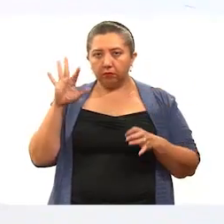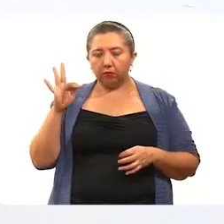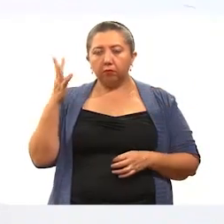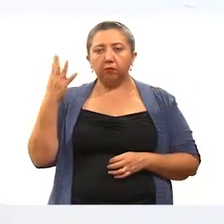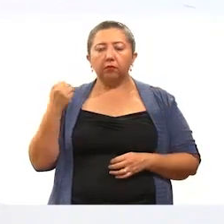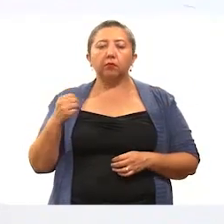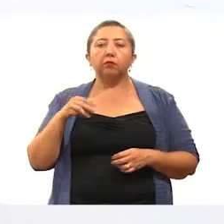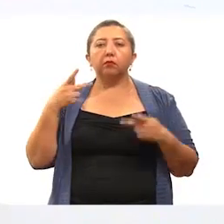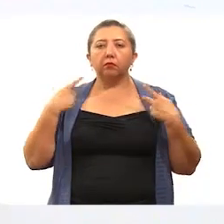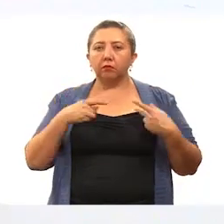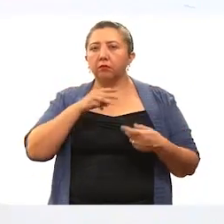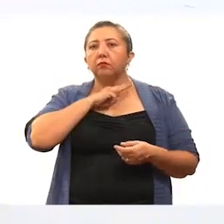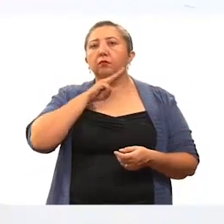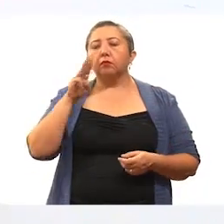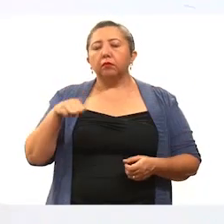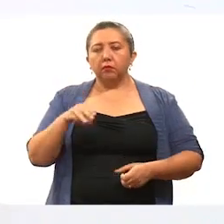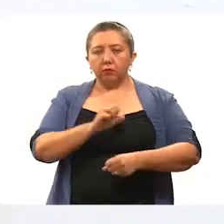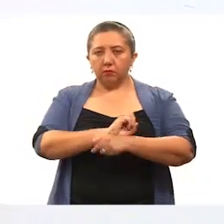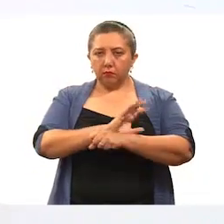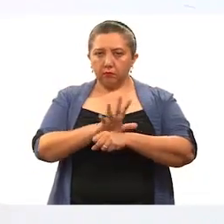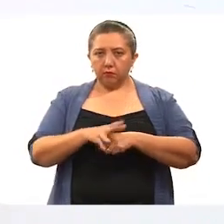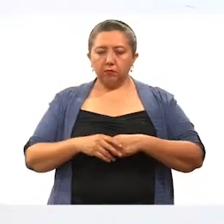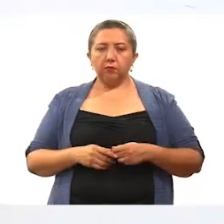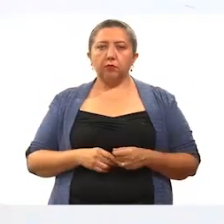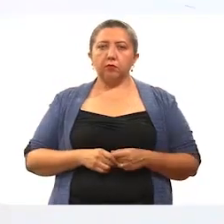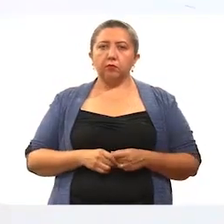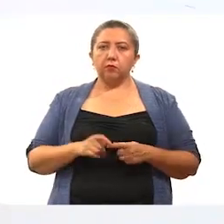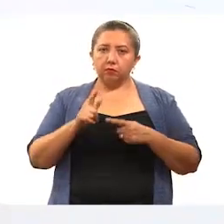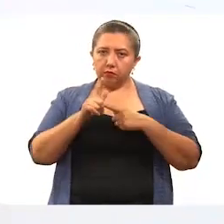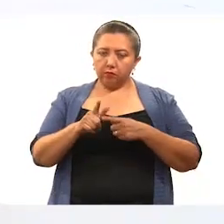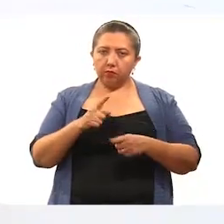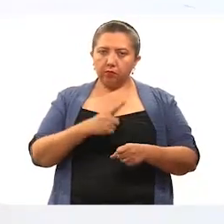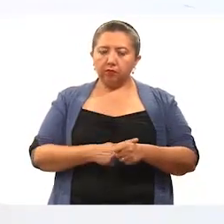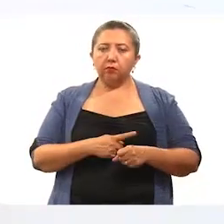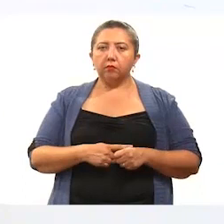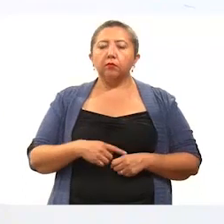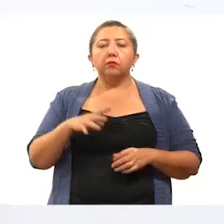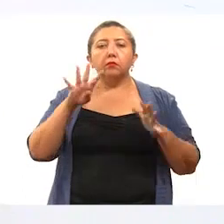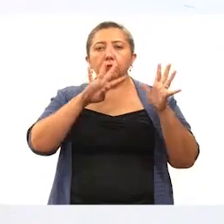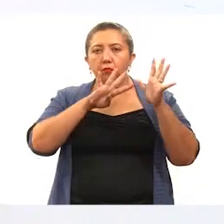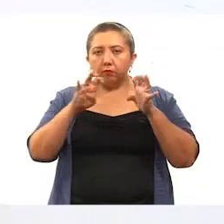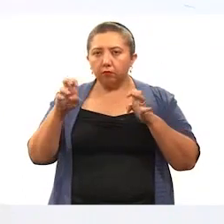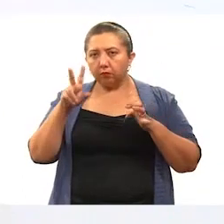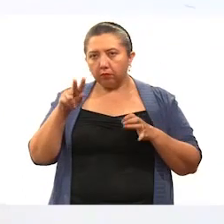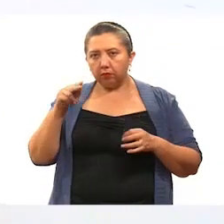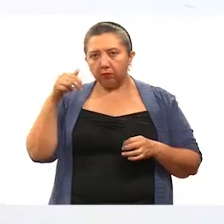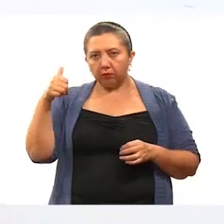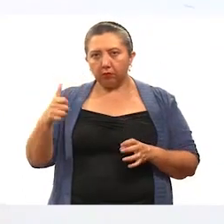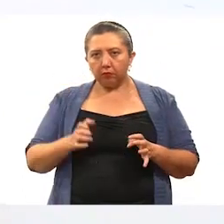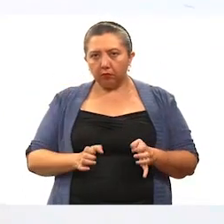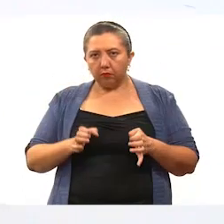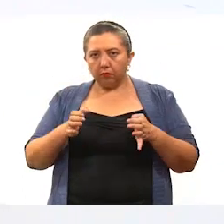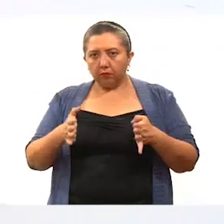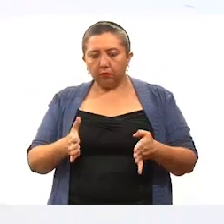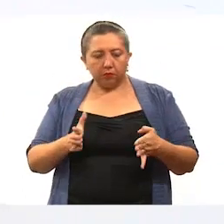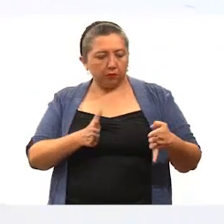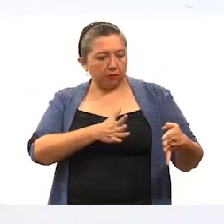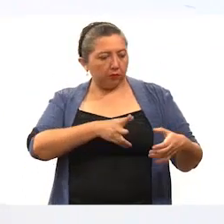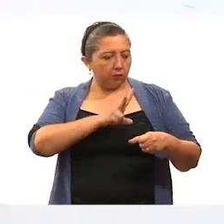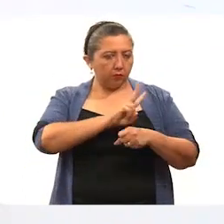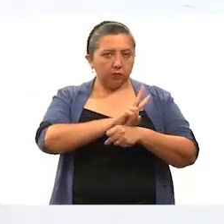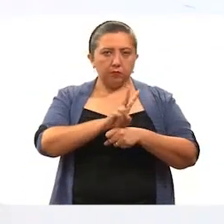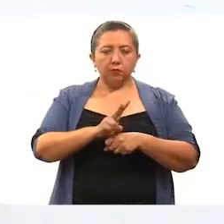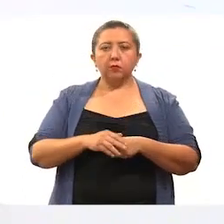las personas fallecidas a causa del coronavirus. De los casos activos, 986 están estables,